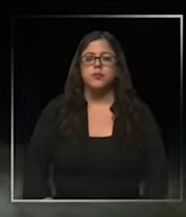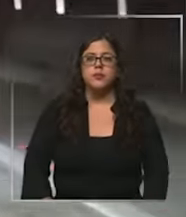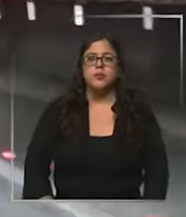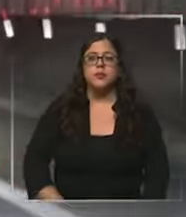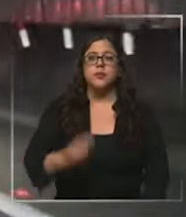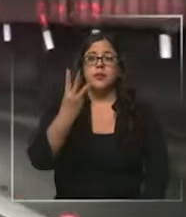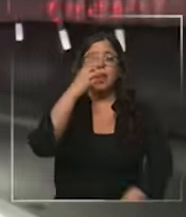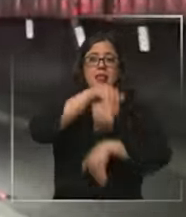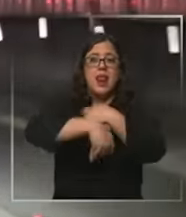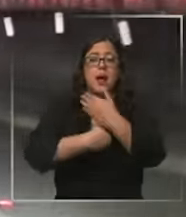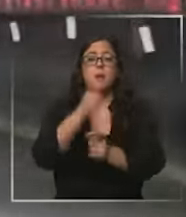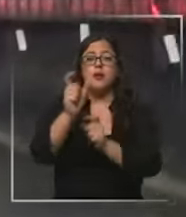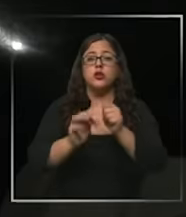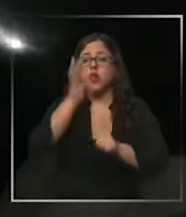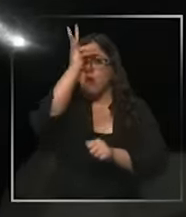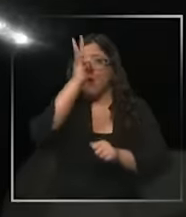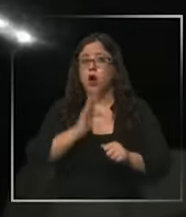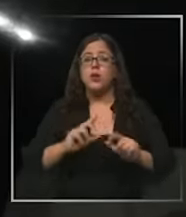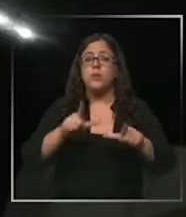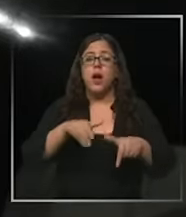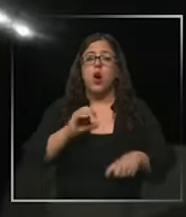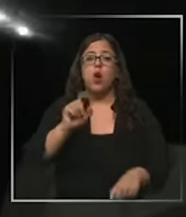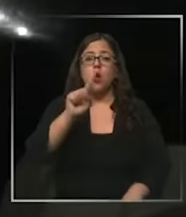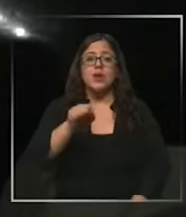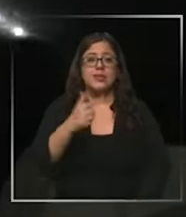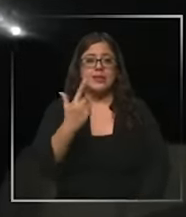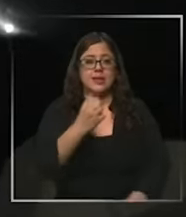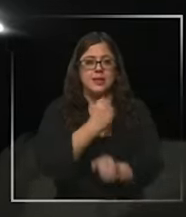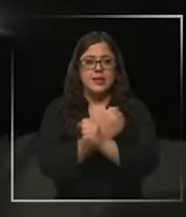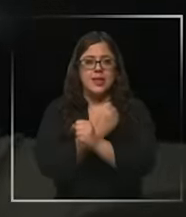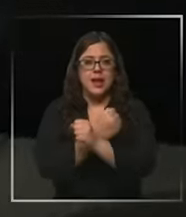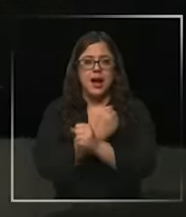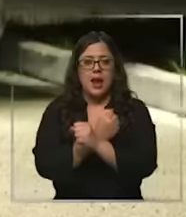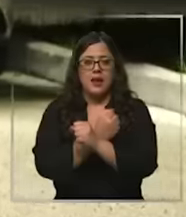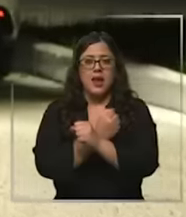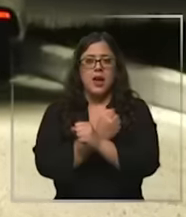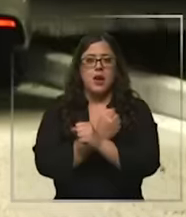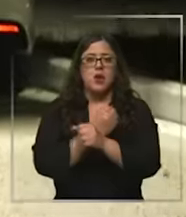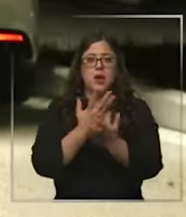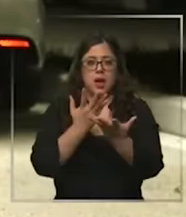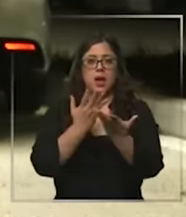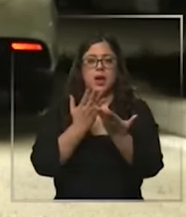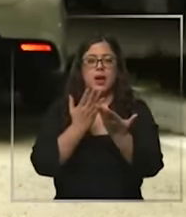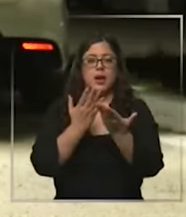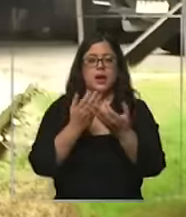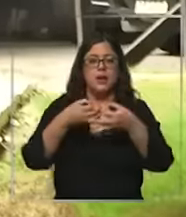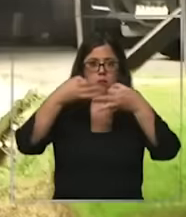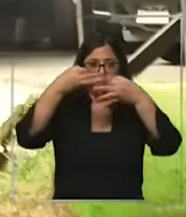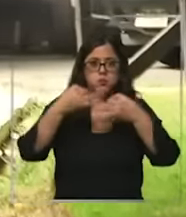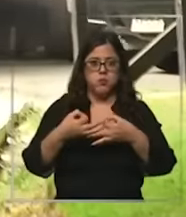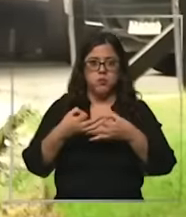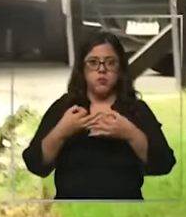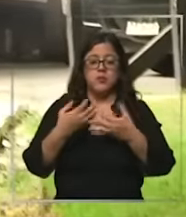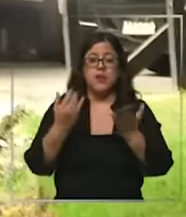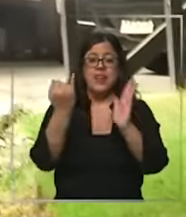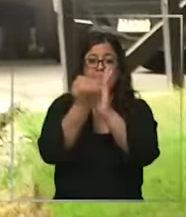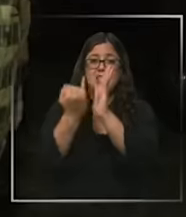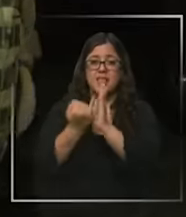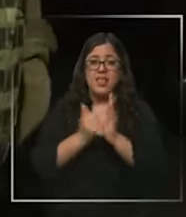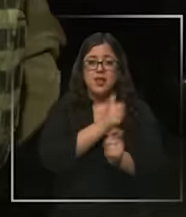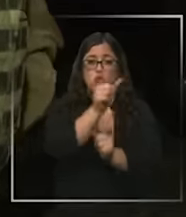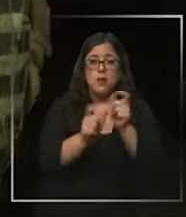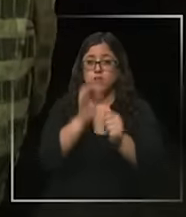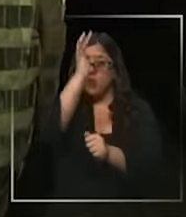3 de la mañana, funcionarios del departamento OS-7 de Carabineros toman posición. Por seguridad, la identidad de todos